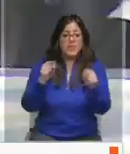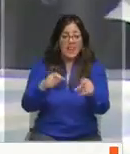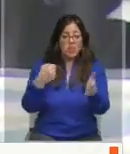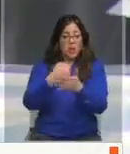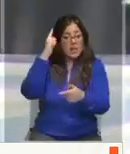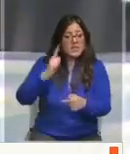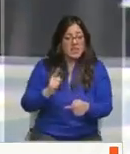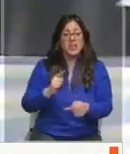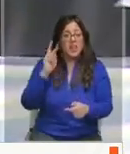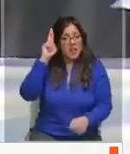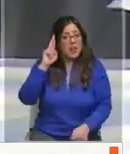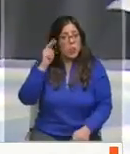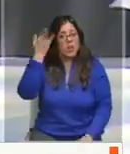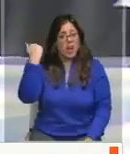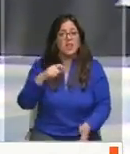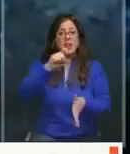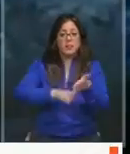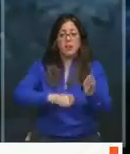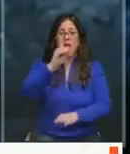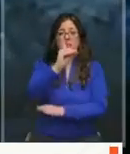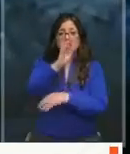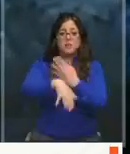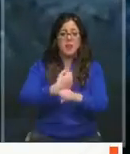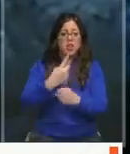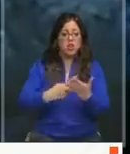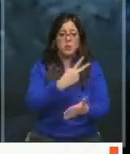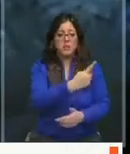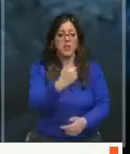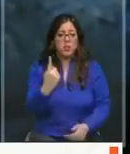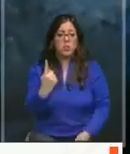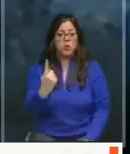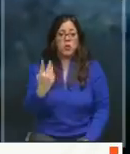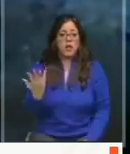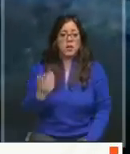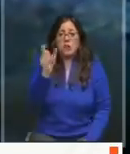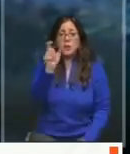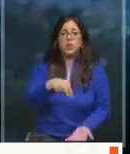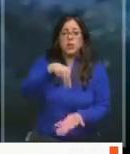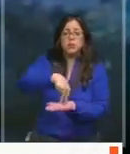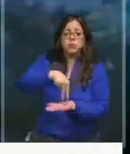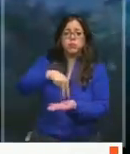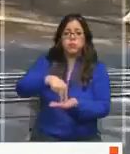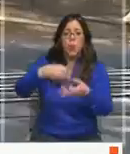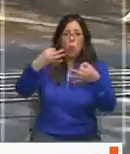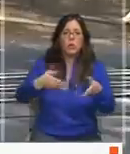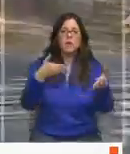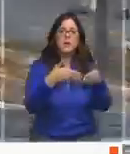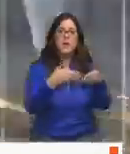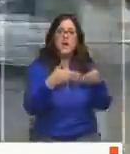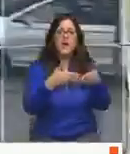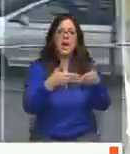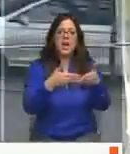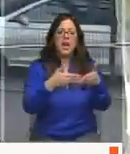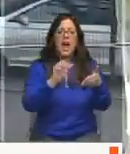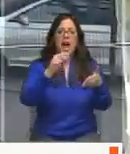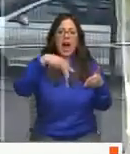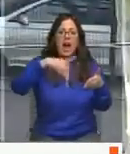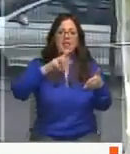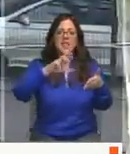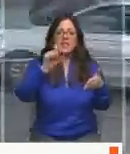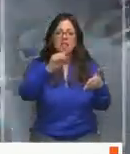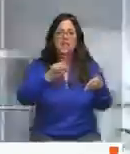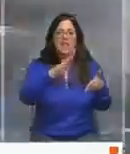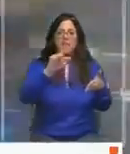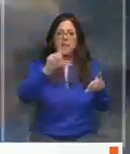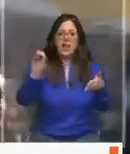otro trágico hecho de diciembre de 2021, un inocente peatón que esperaba locomoción en la esquina de Andrés Bello con La Concepción,